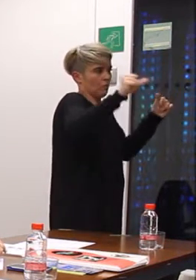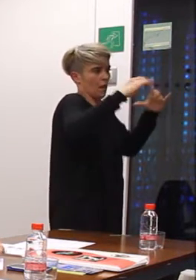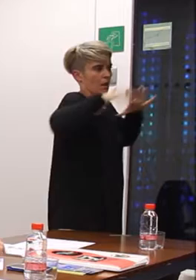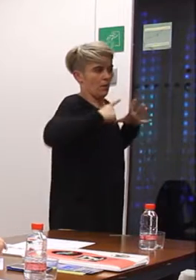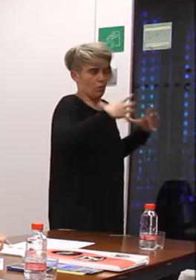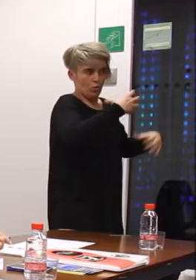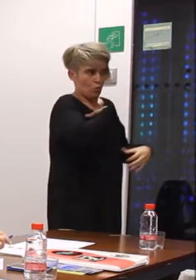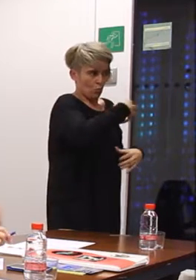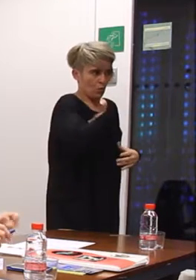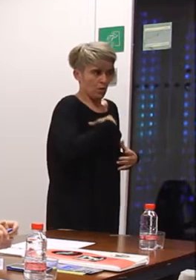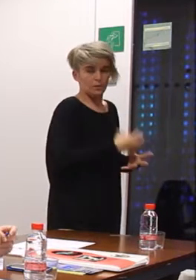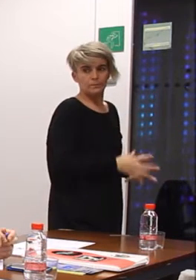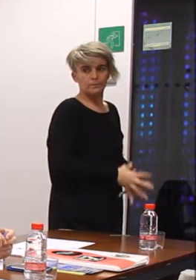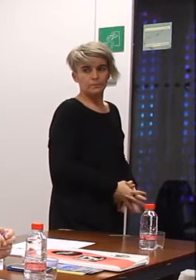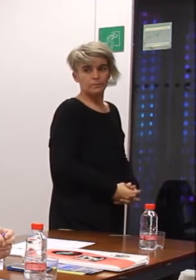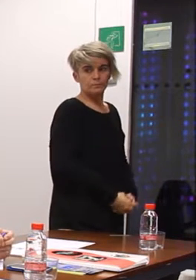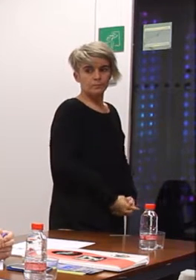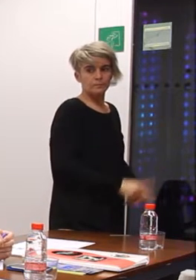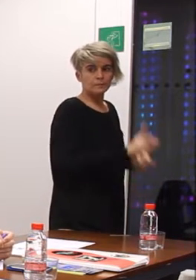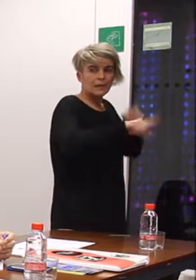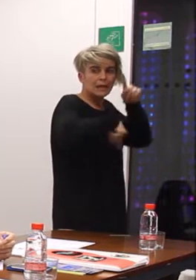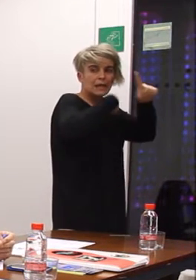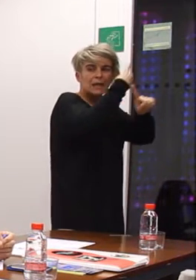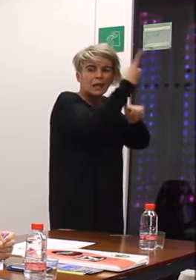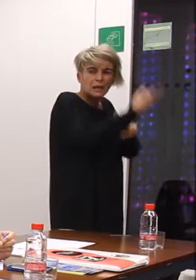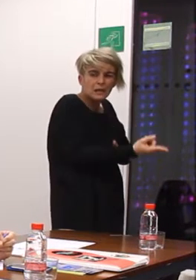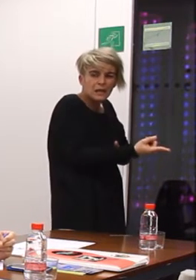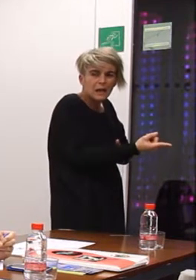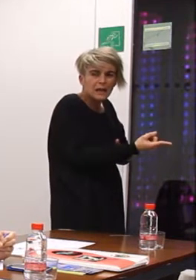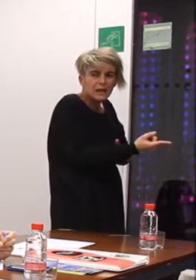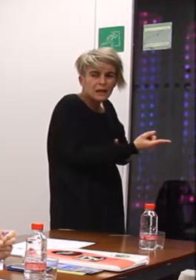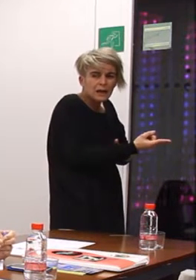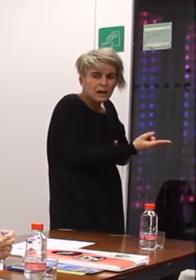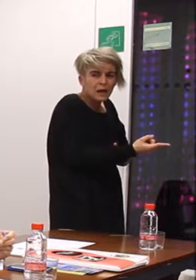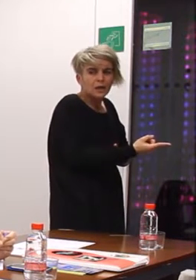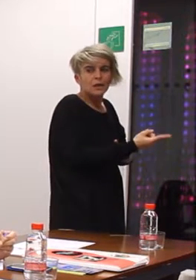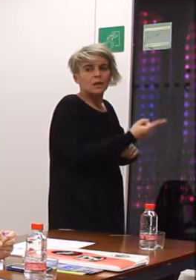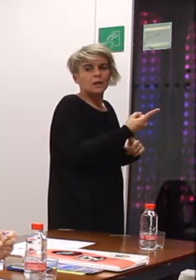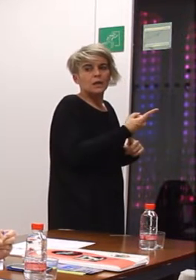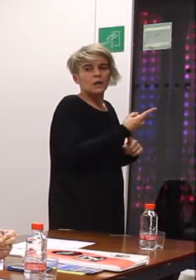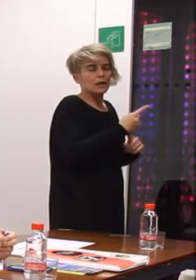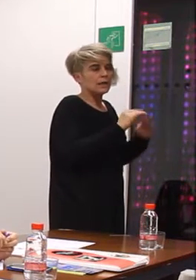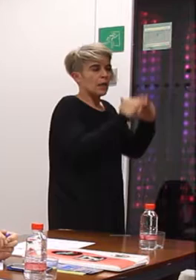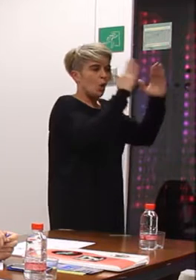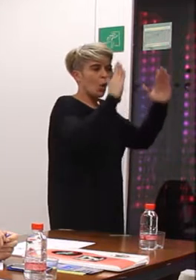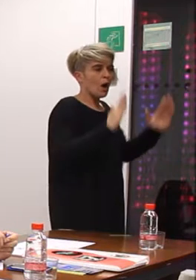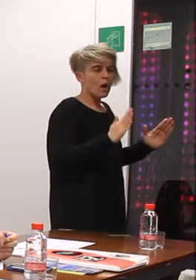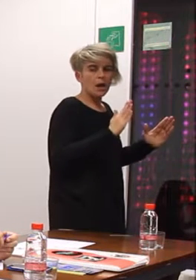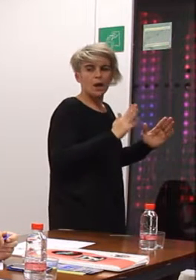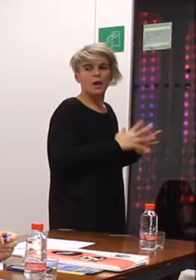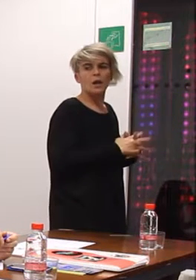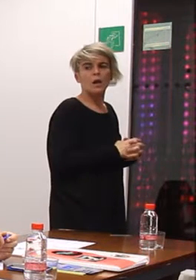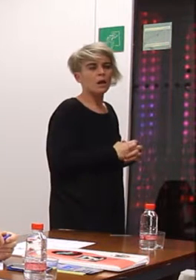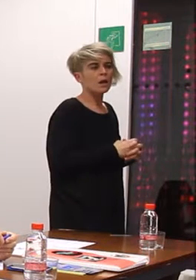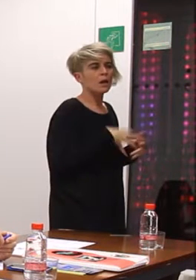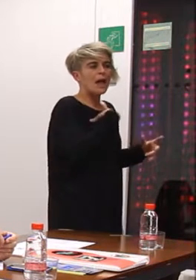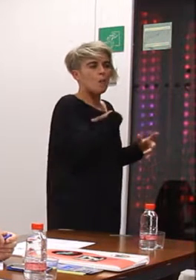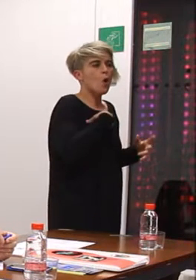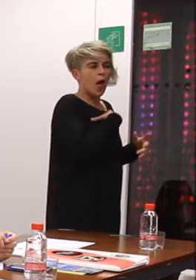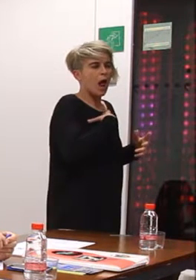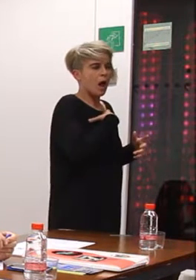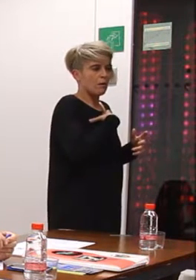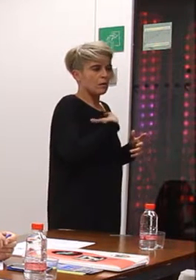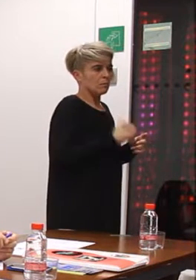a gastos pagados. Y luego la baja intensidad del empleo por hogar. En ese sentido,